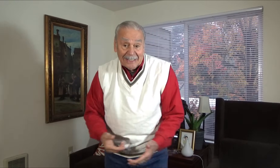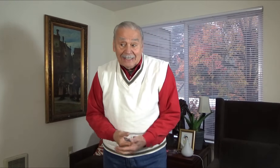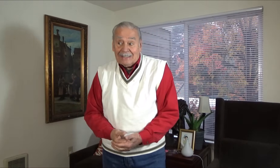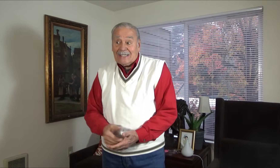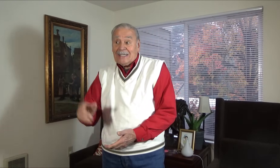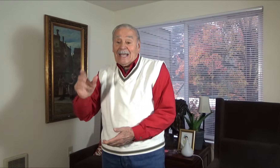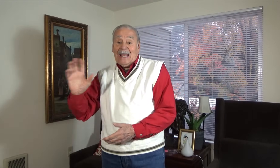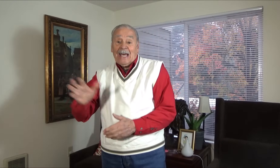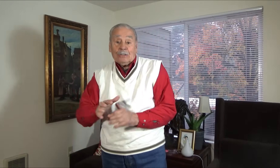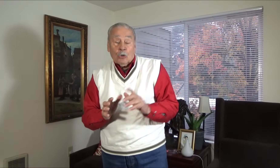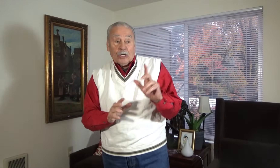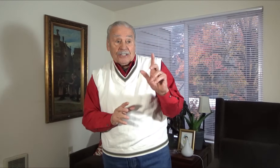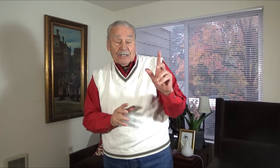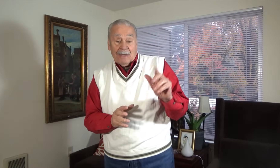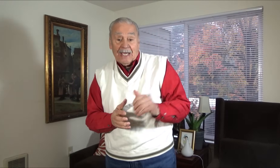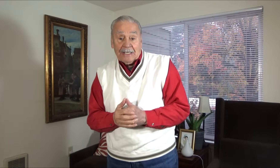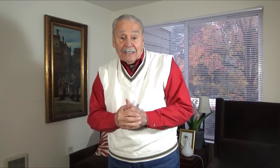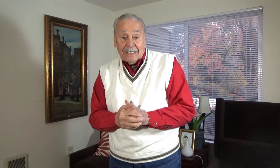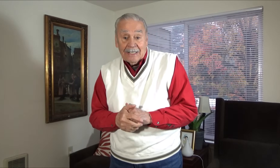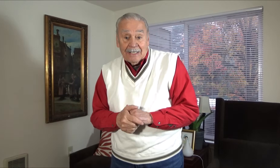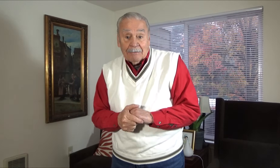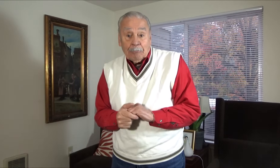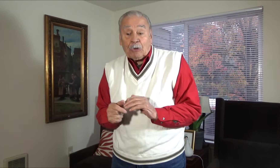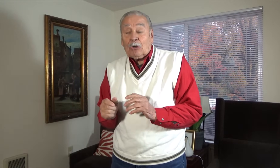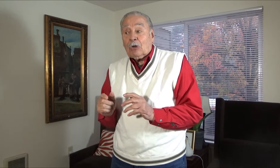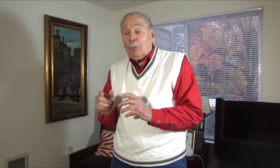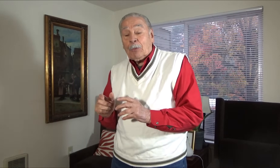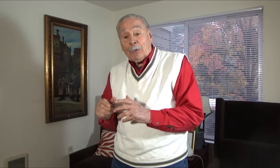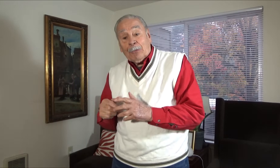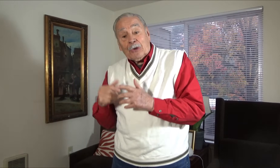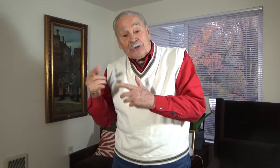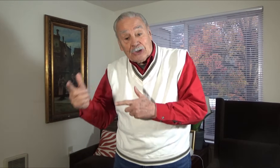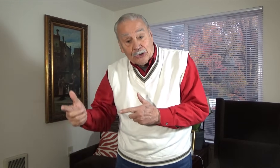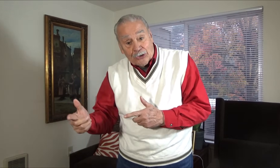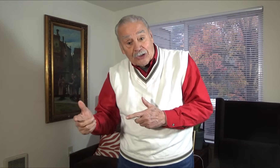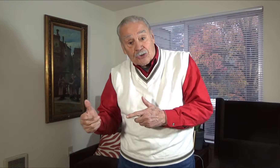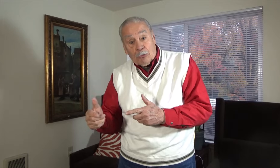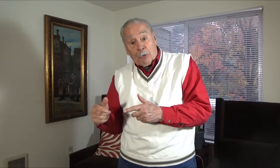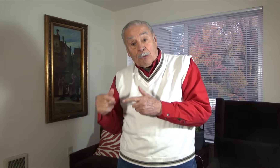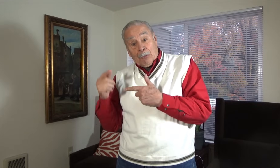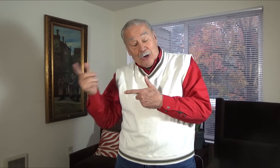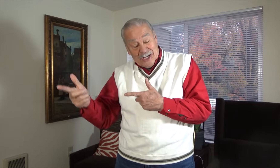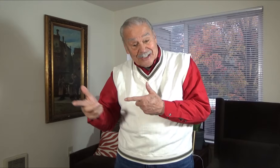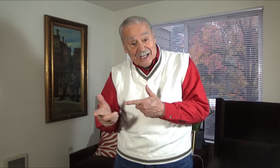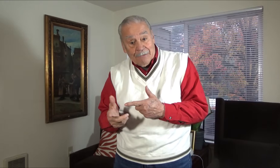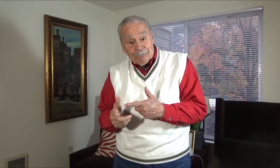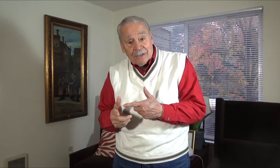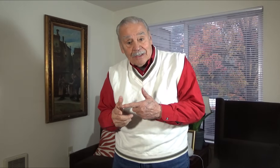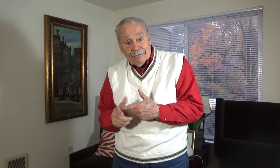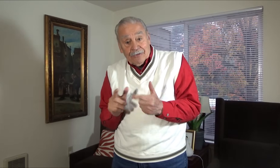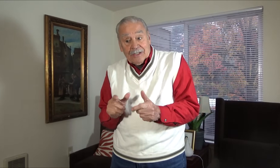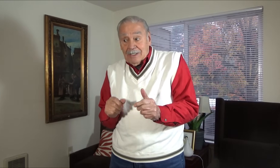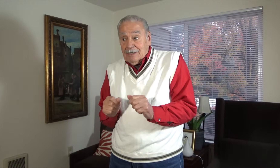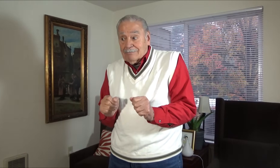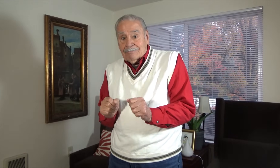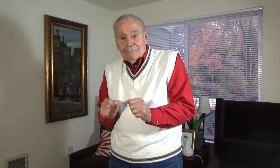están señalando, que se ven, por los propósitos de sus